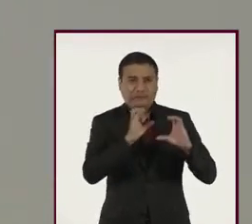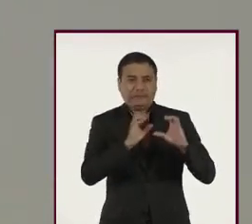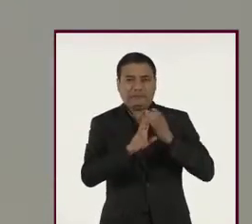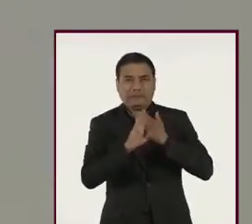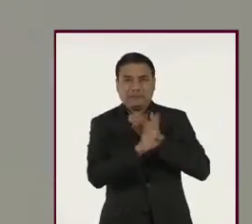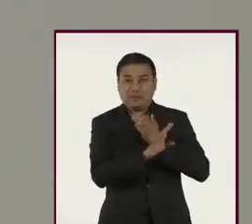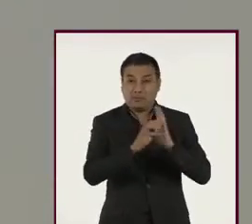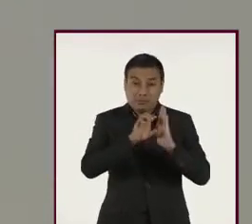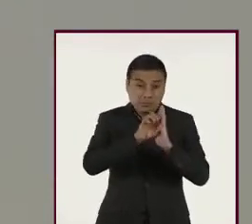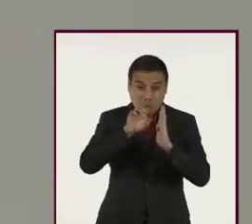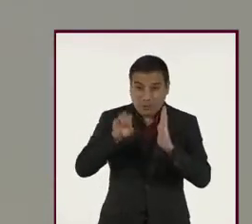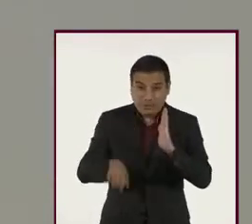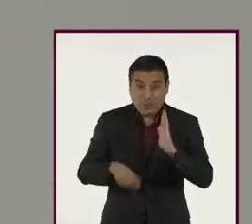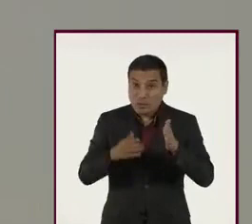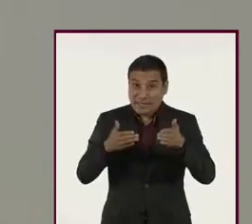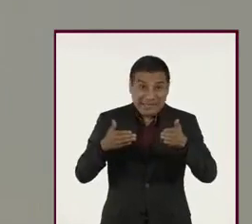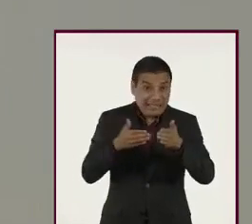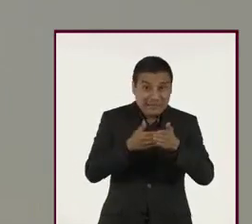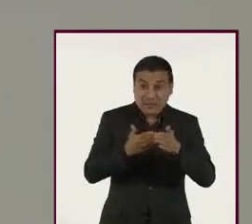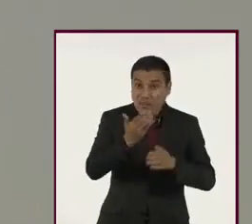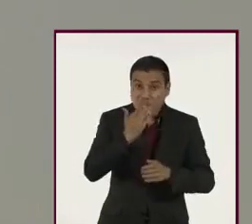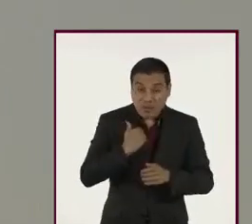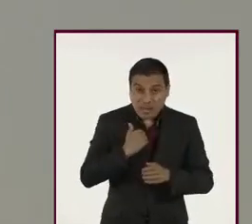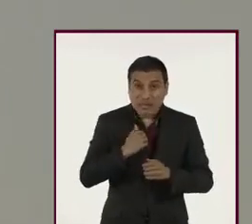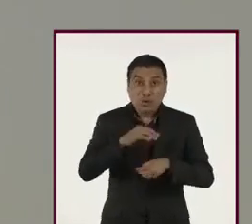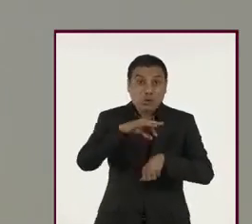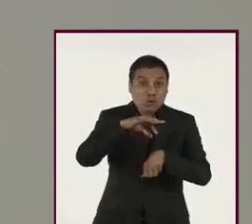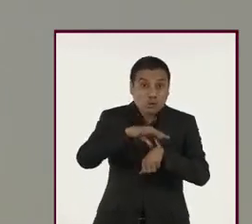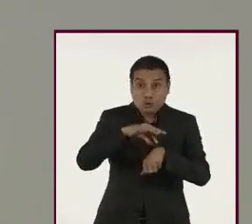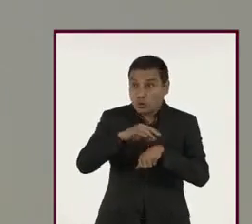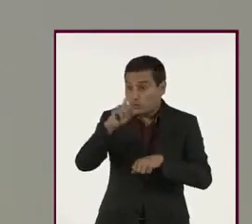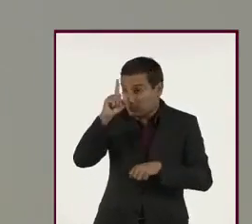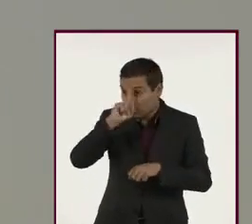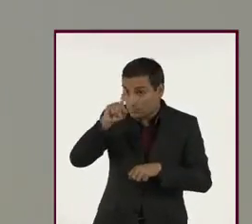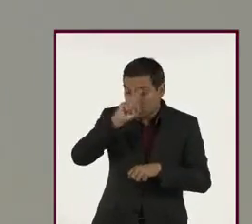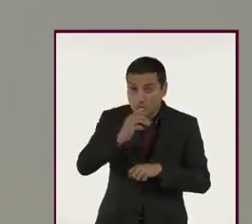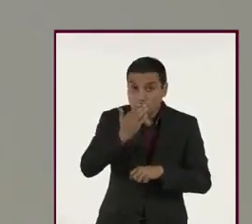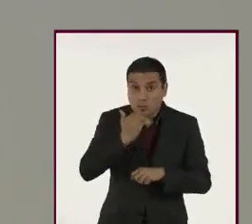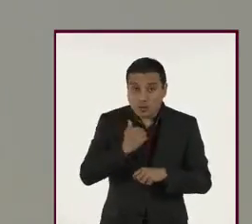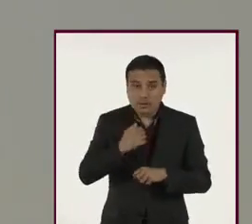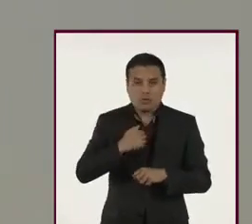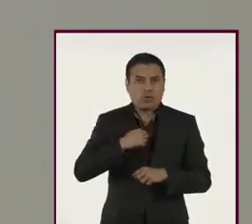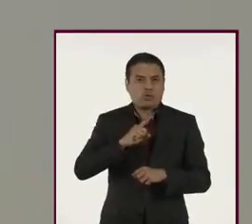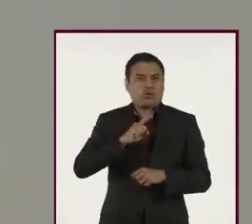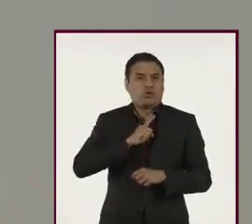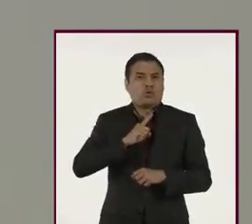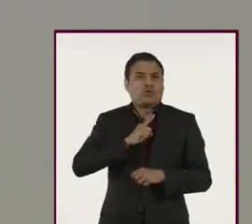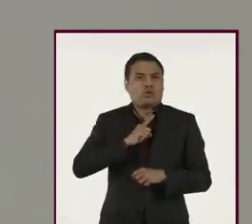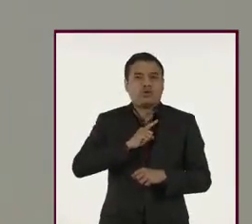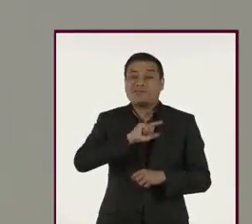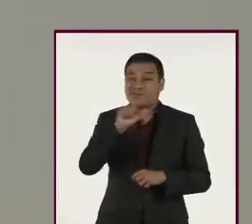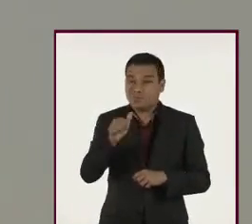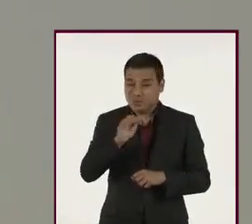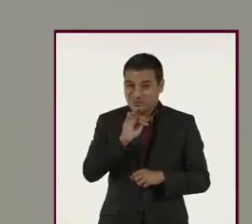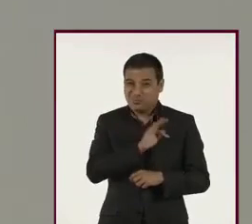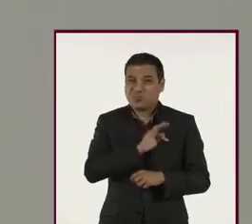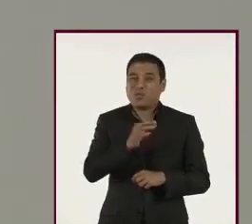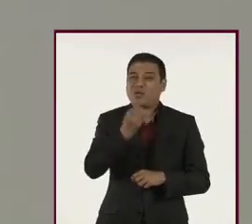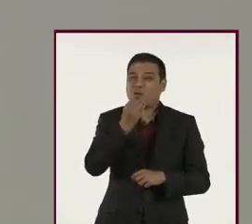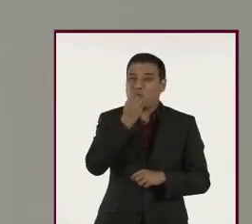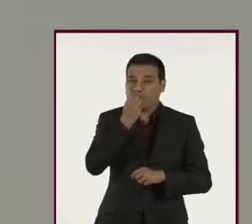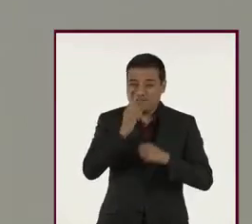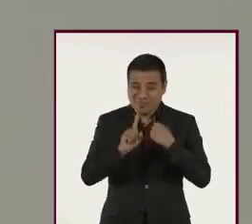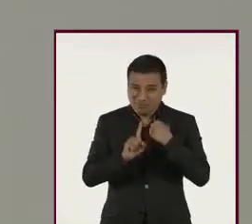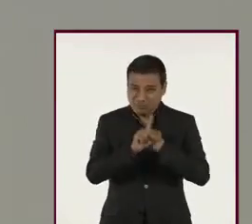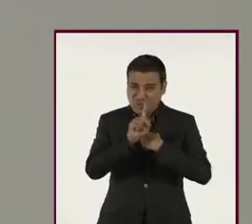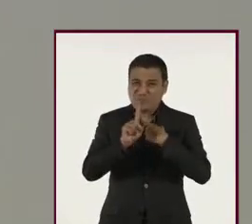guía y cuando no hay una autopercepción positiva, pues es muy fácil caer en las conductas alimentarias de riesgo y